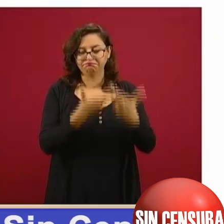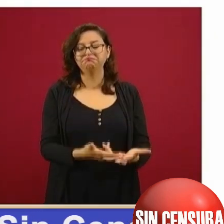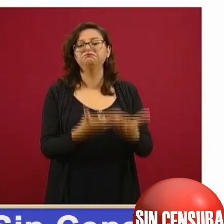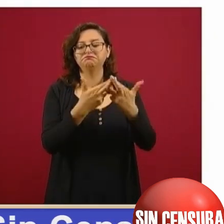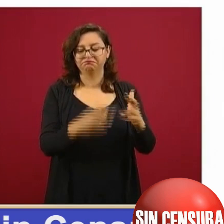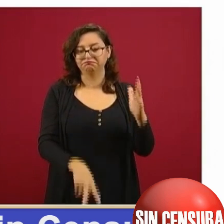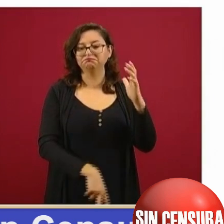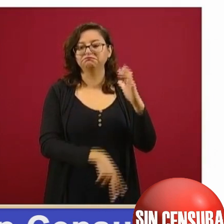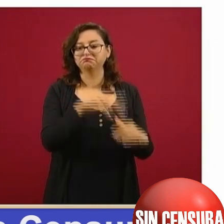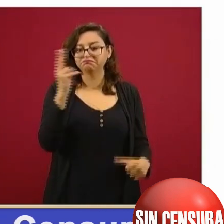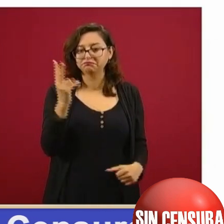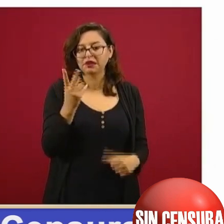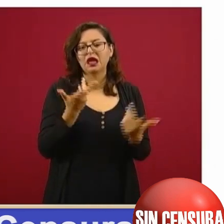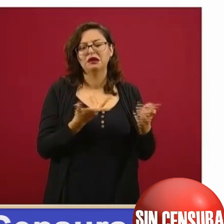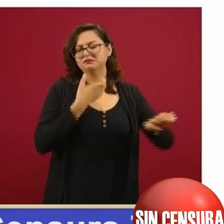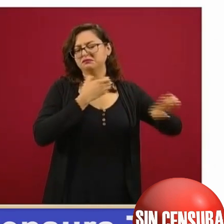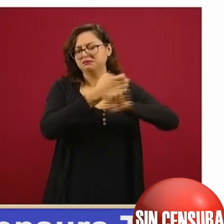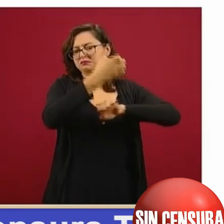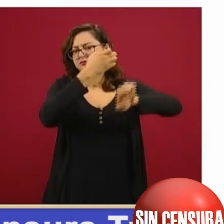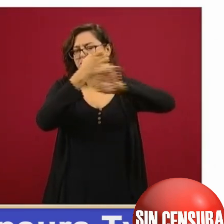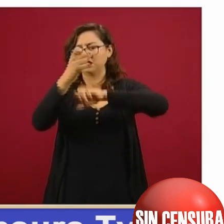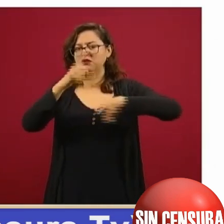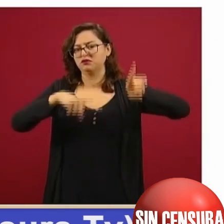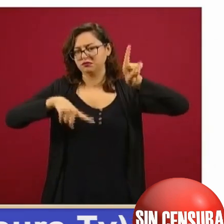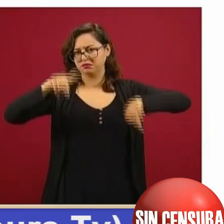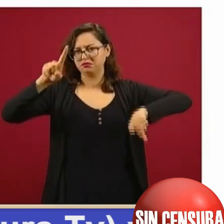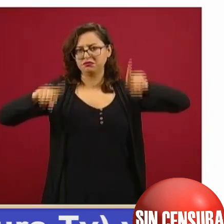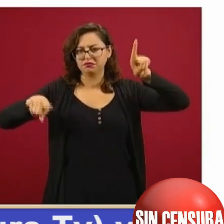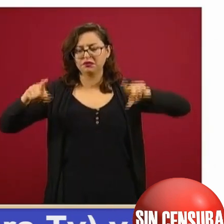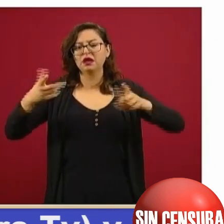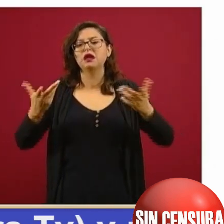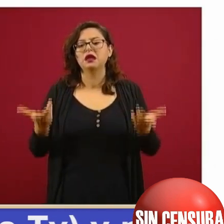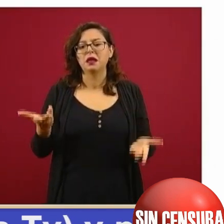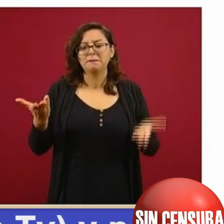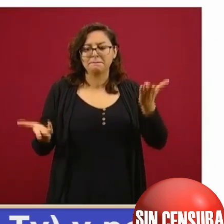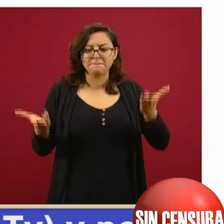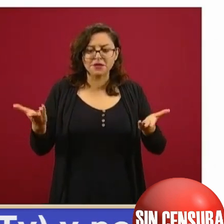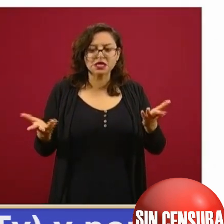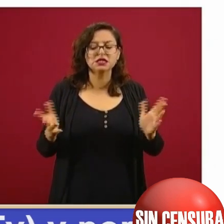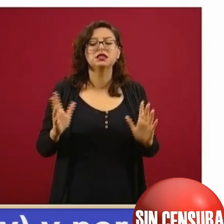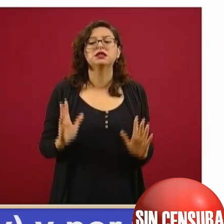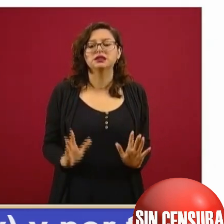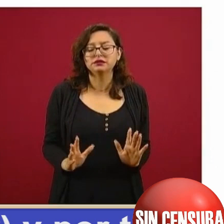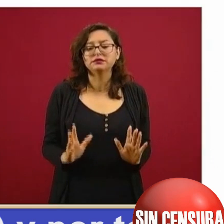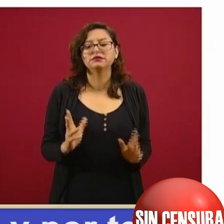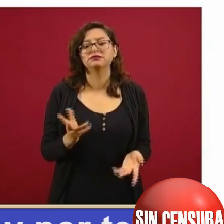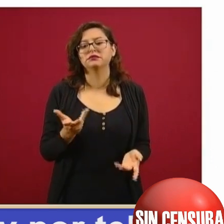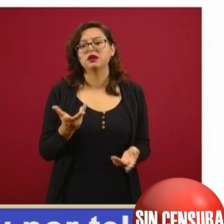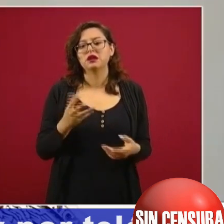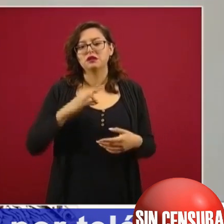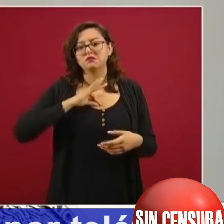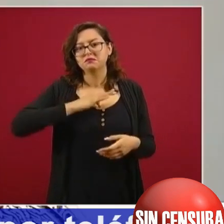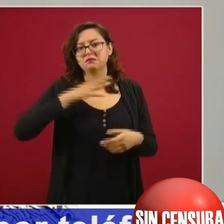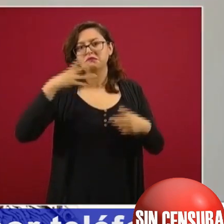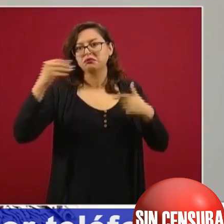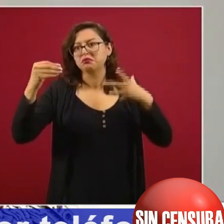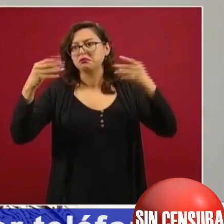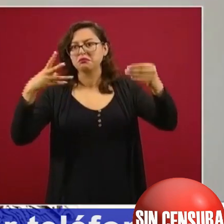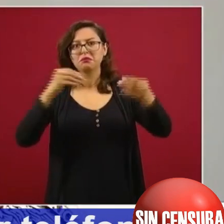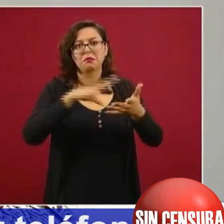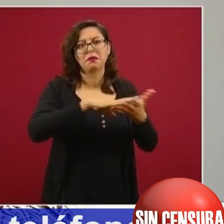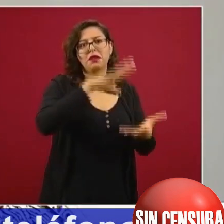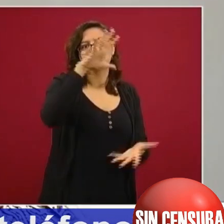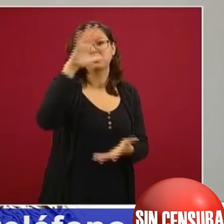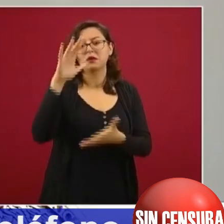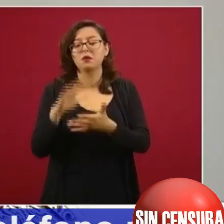con variaciones entre las entidades federativas, lo que depende y ha variado de acuerdo a la intensidad epidémica. Vean ustedes que en este